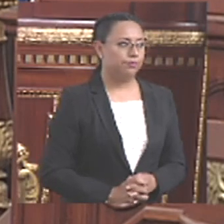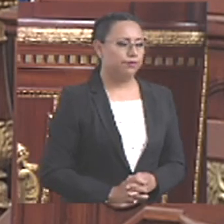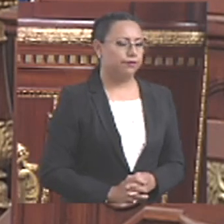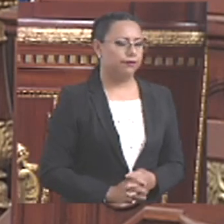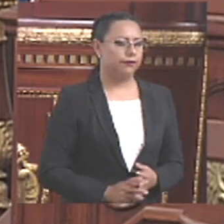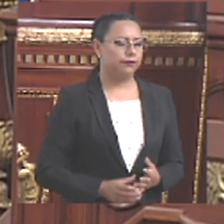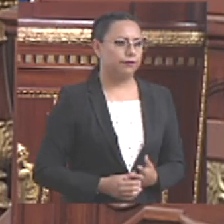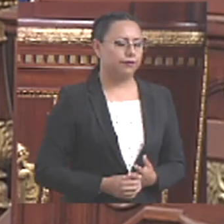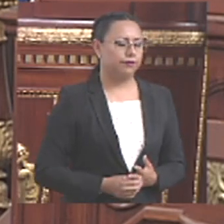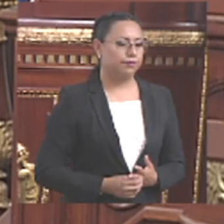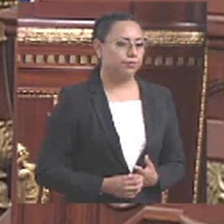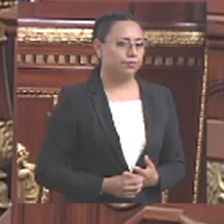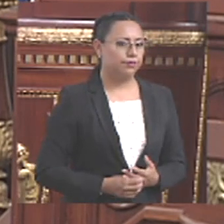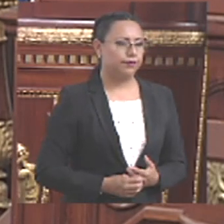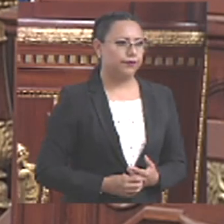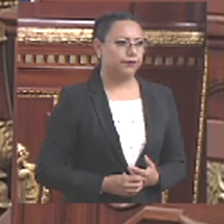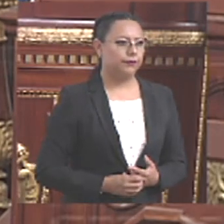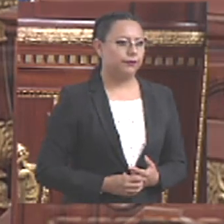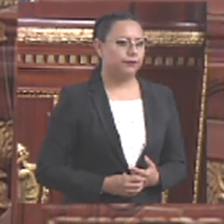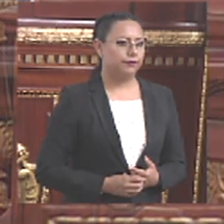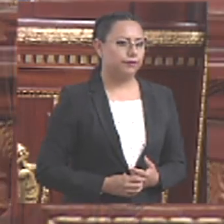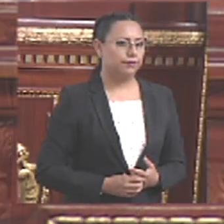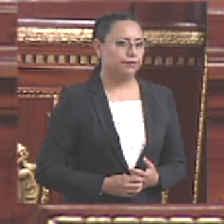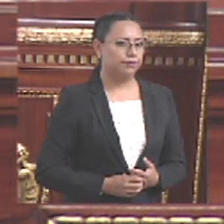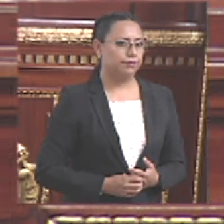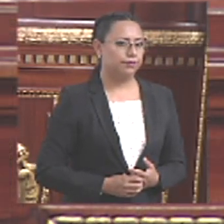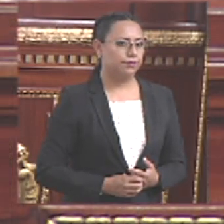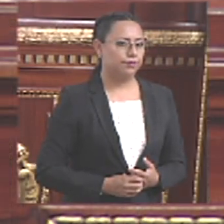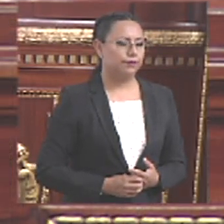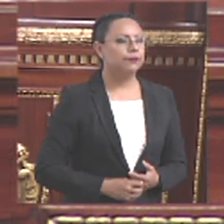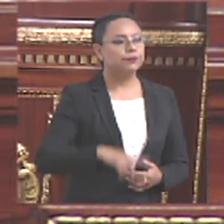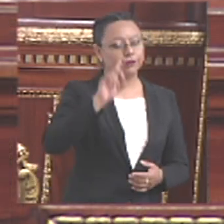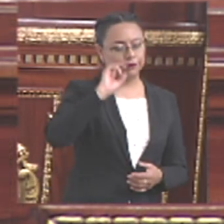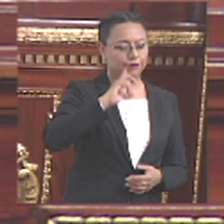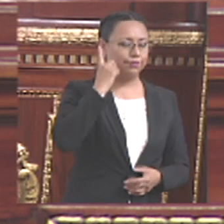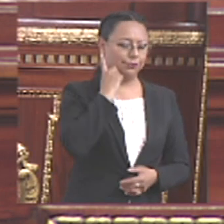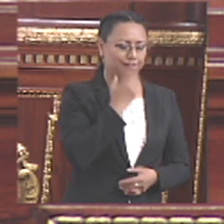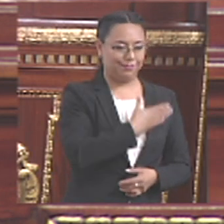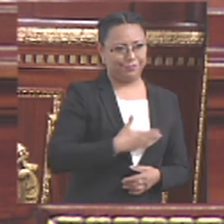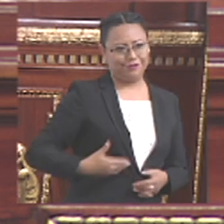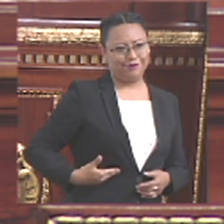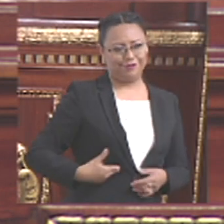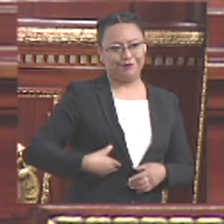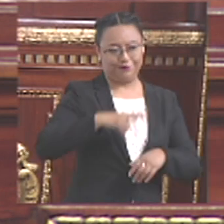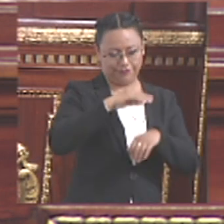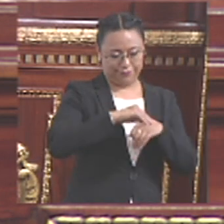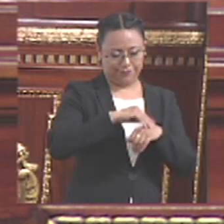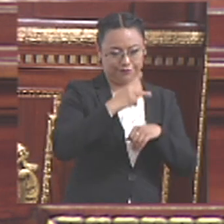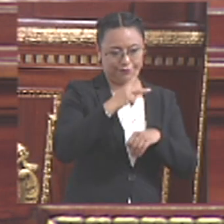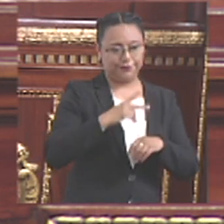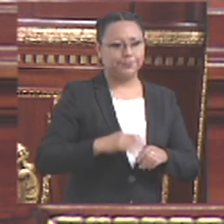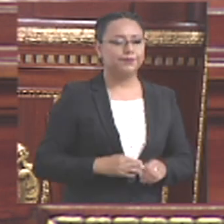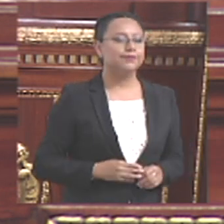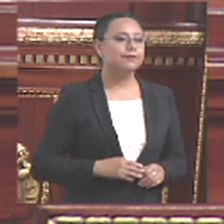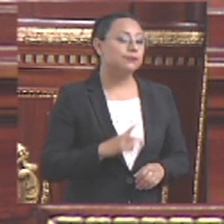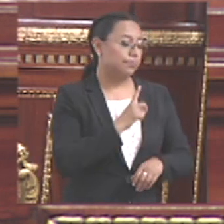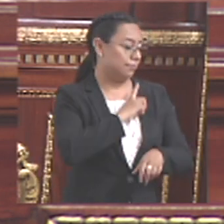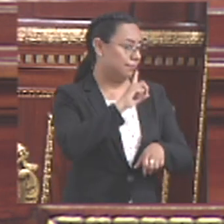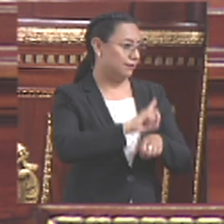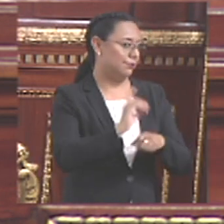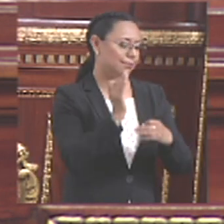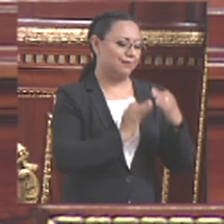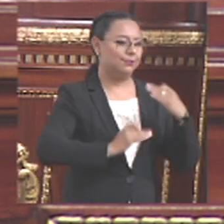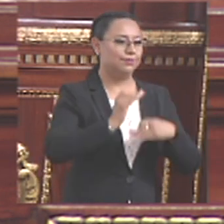Gracias, diputada presidenta con su venia. Muy buen día a todas y todos los que están presentes en